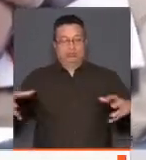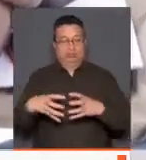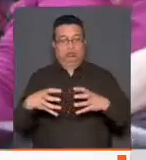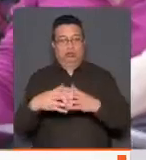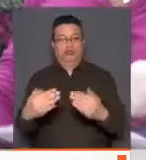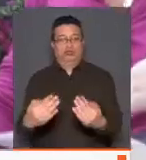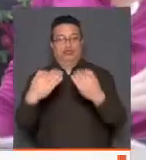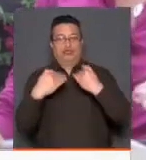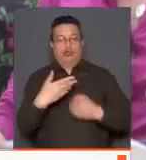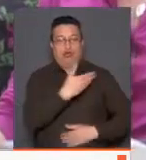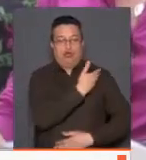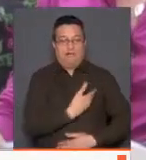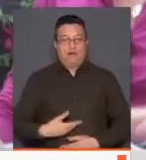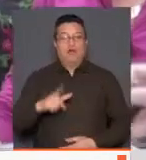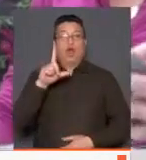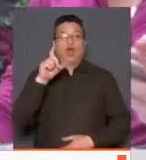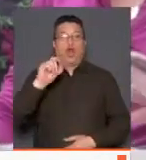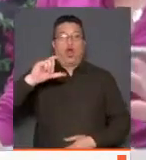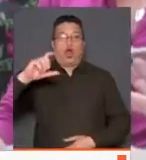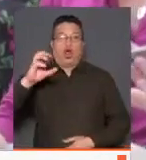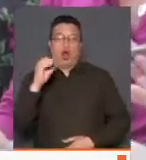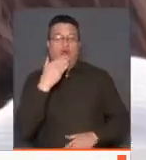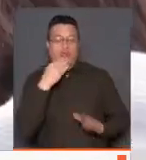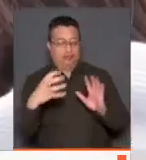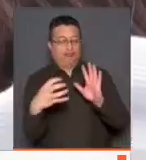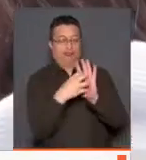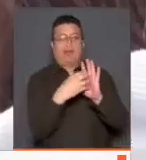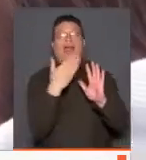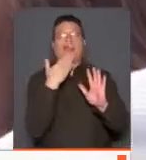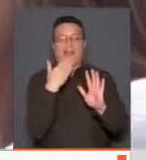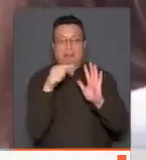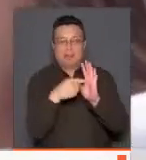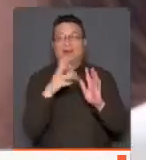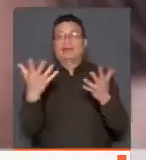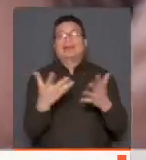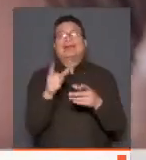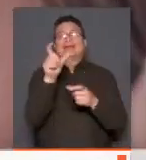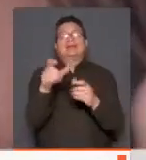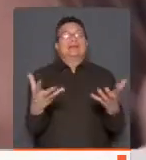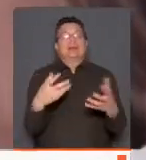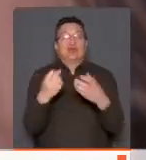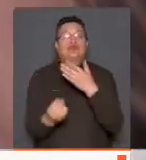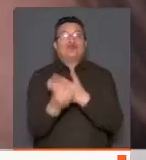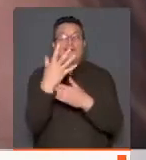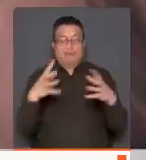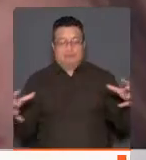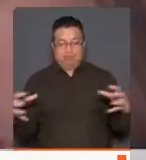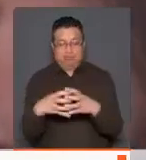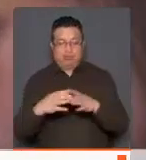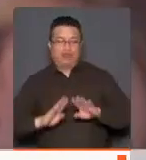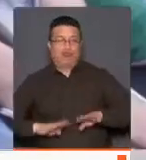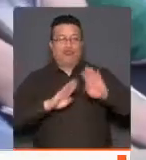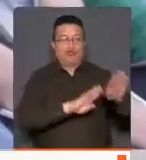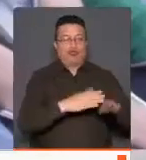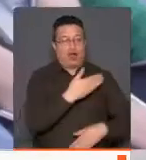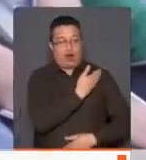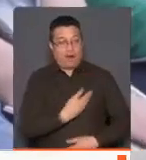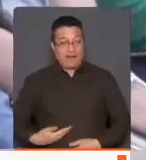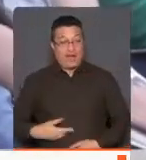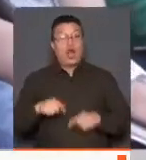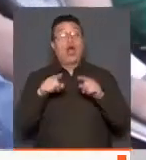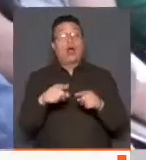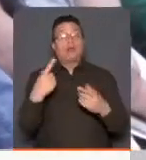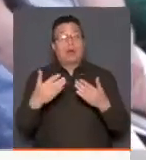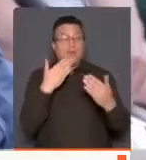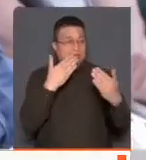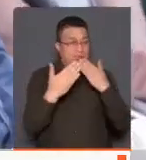gobierno, también un logo, pero en la práctica, ¿qué implica esta generación de una alianza de gobierno? Es parte de lo que se discutió durante toda esta tarde, tiene